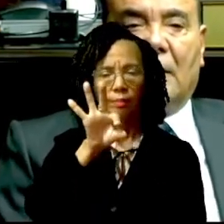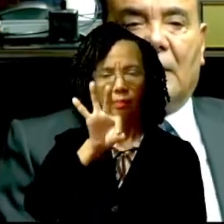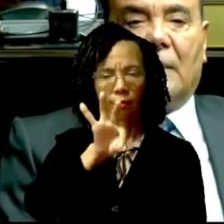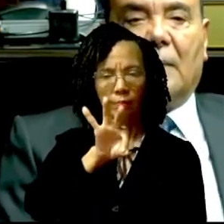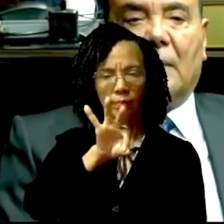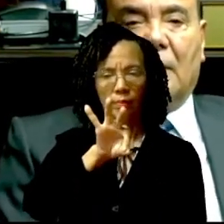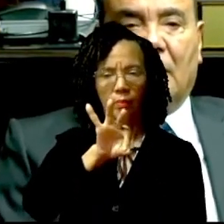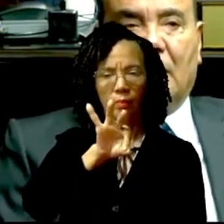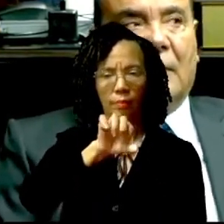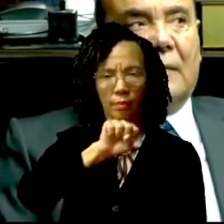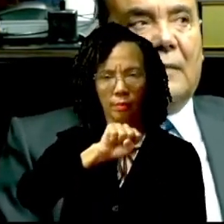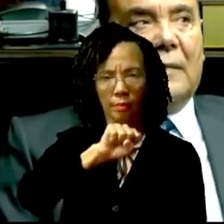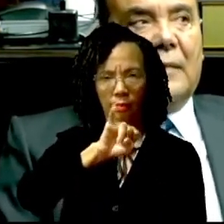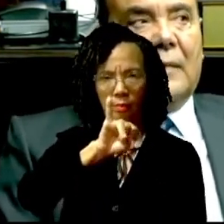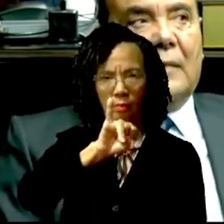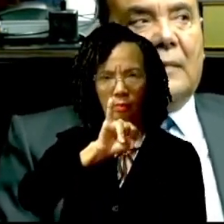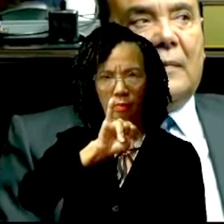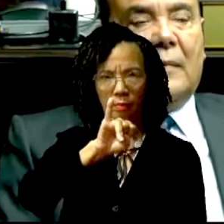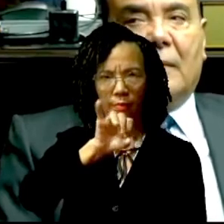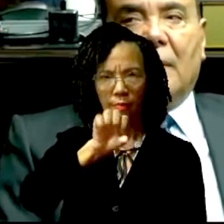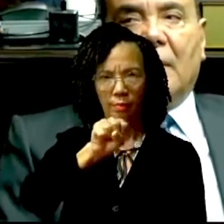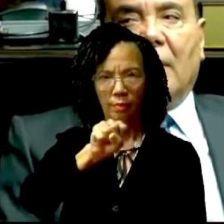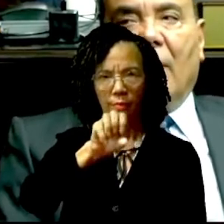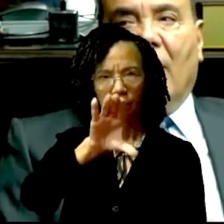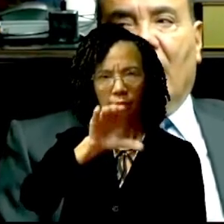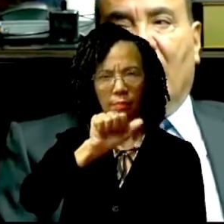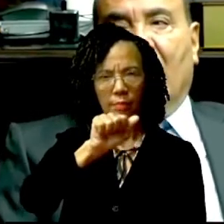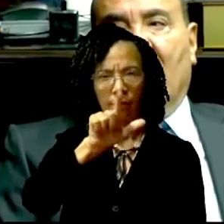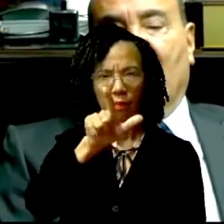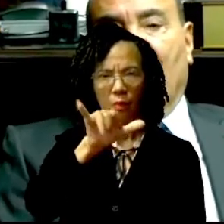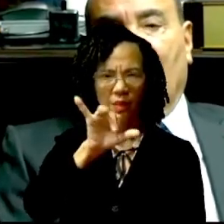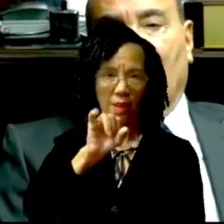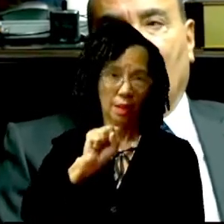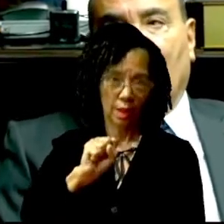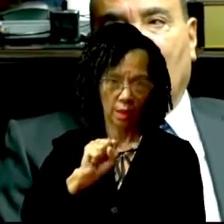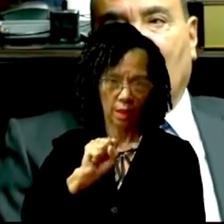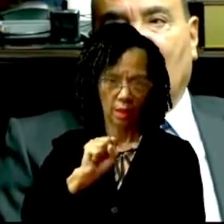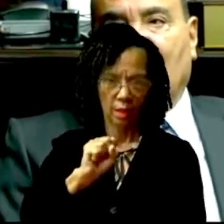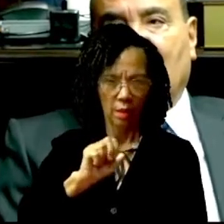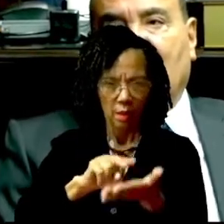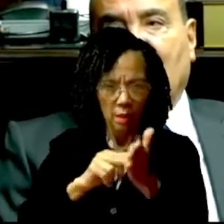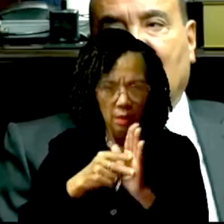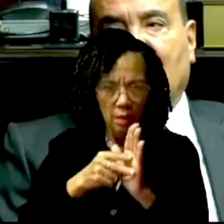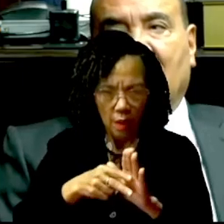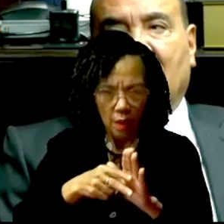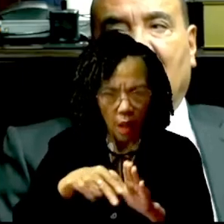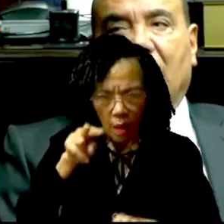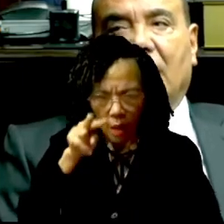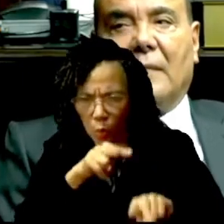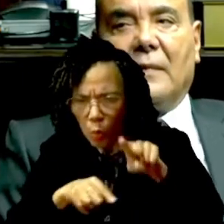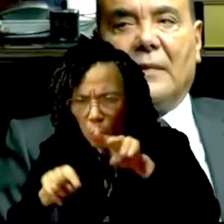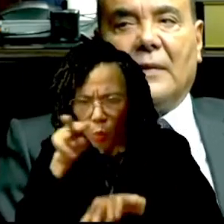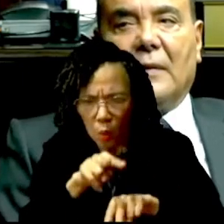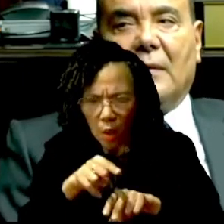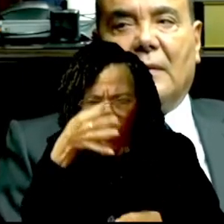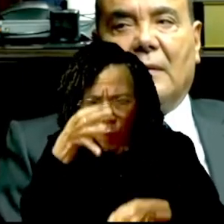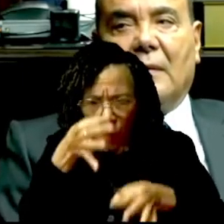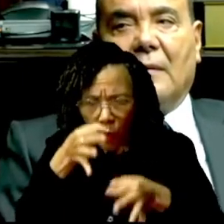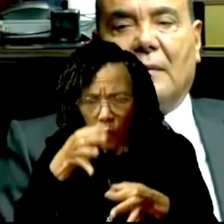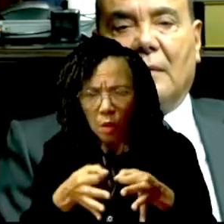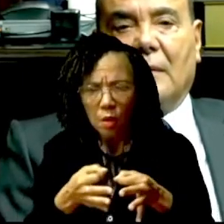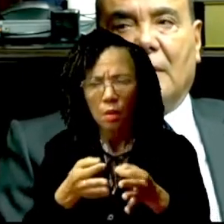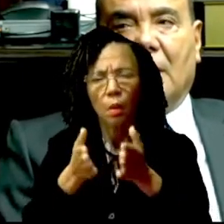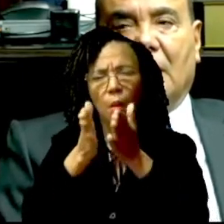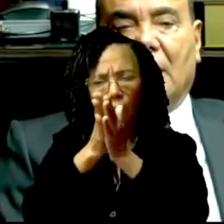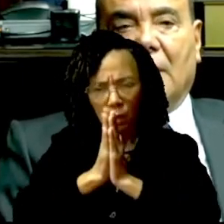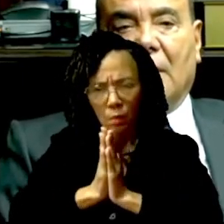Villacerro. Debido a esta importante cantidad de población que está en Villacerro y que, aunque